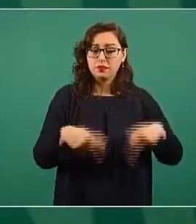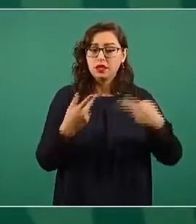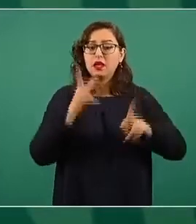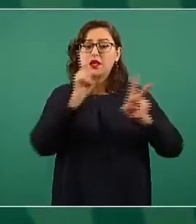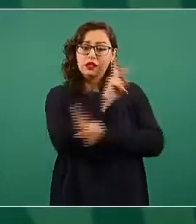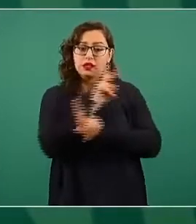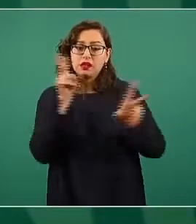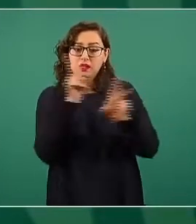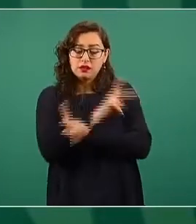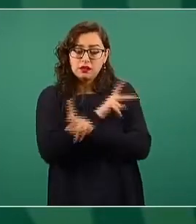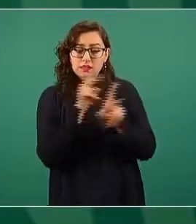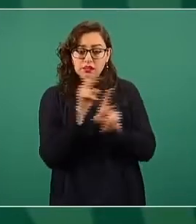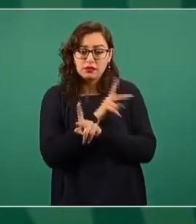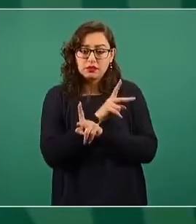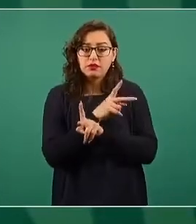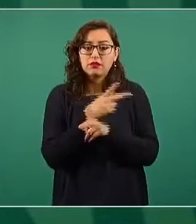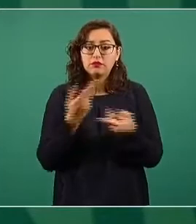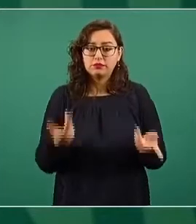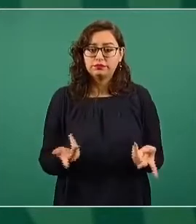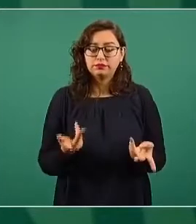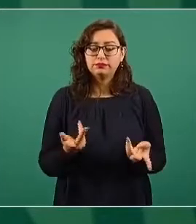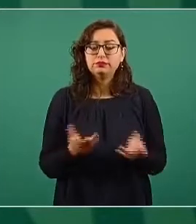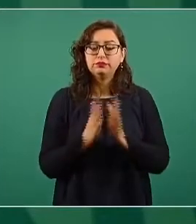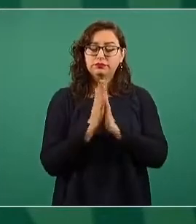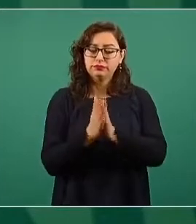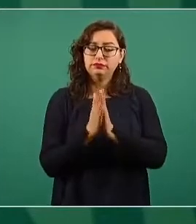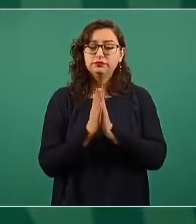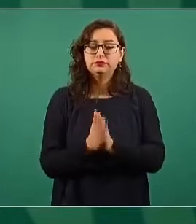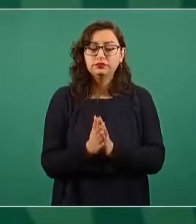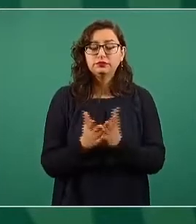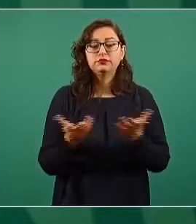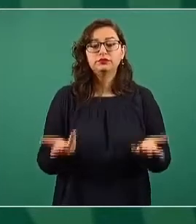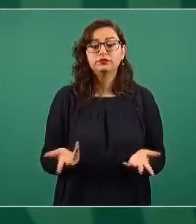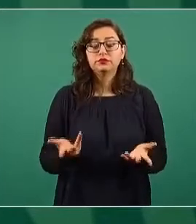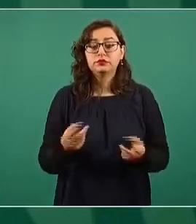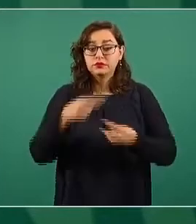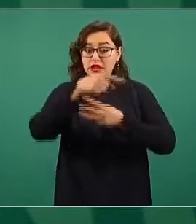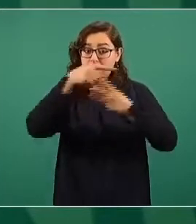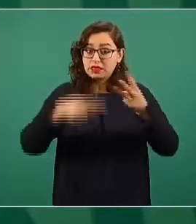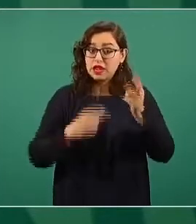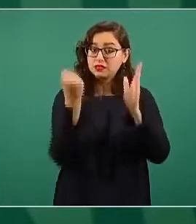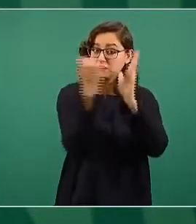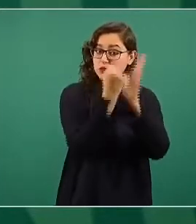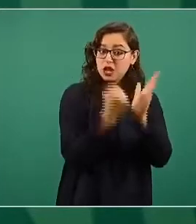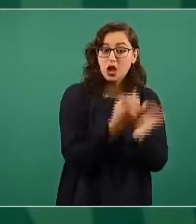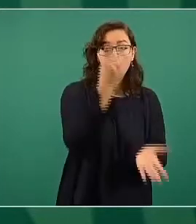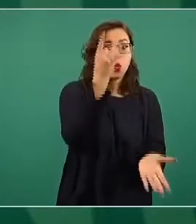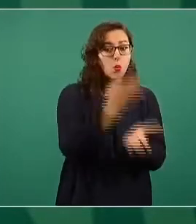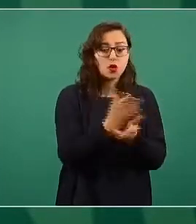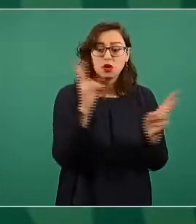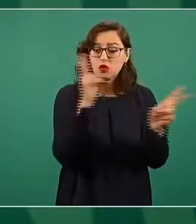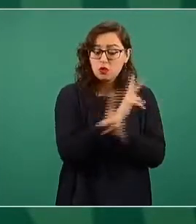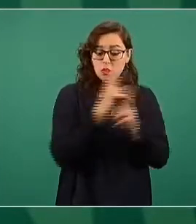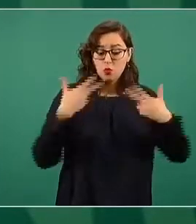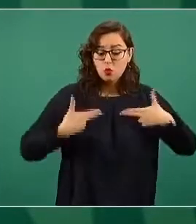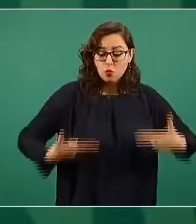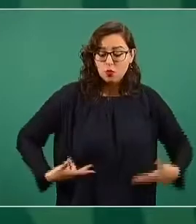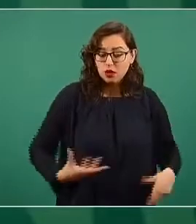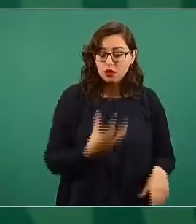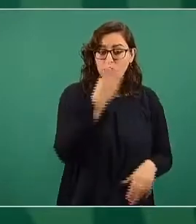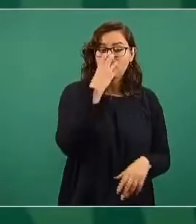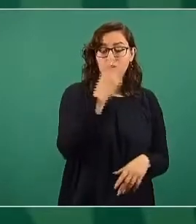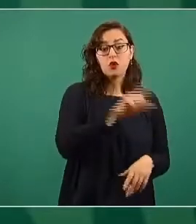las cuales se vende oxígeno medicinal. Cualquier otra cosa de antemano es un fraude. Mejor, en vez de